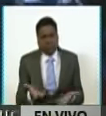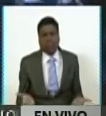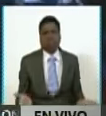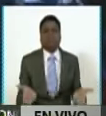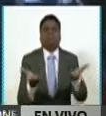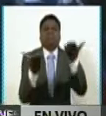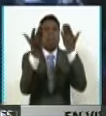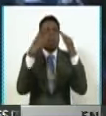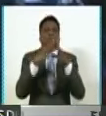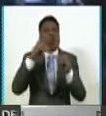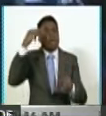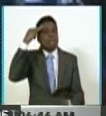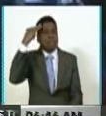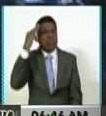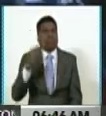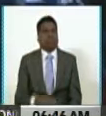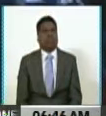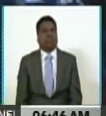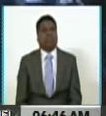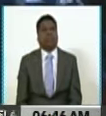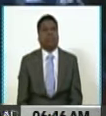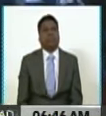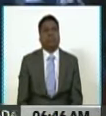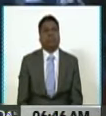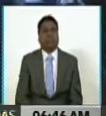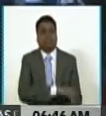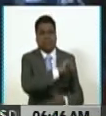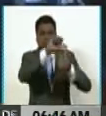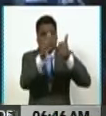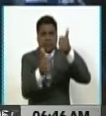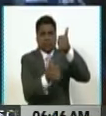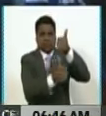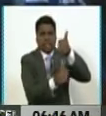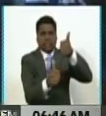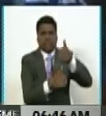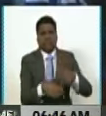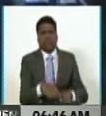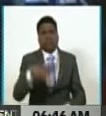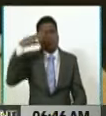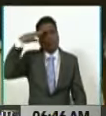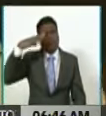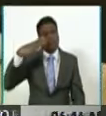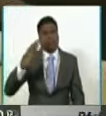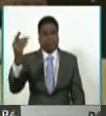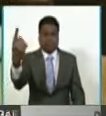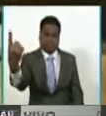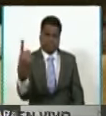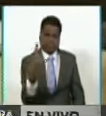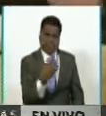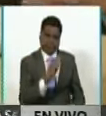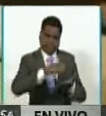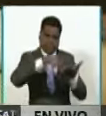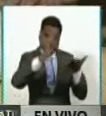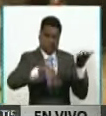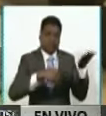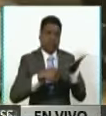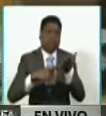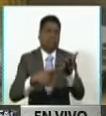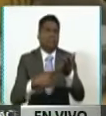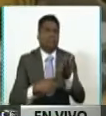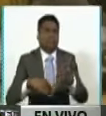señor almirante Remigio Ceballos Hichazo, segundo comandante y jefe del Estado Mayor Conjunto del Comando Estratégico Operacional de la Fuerza